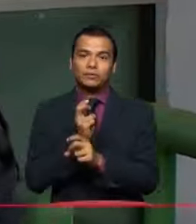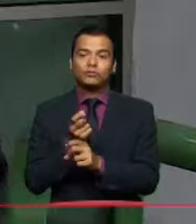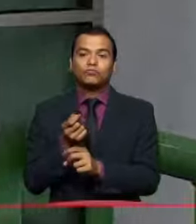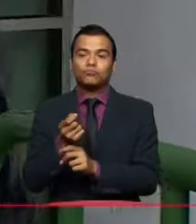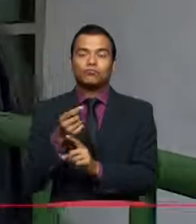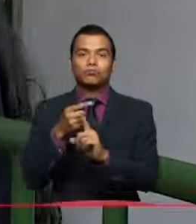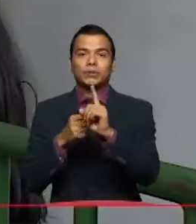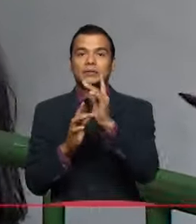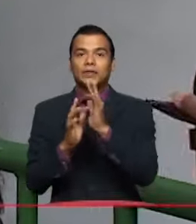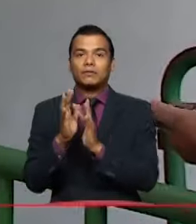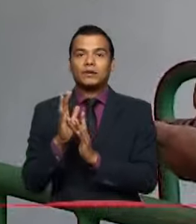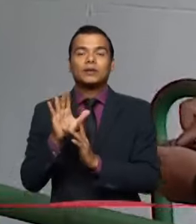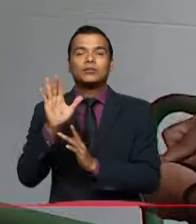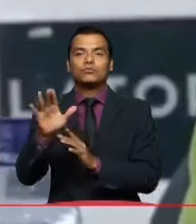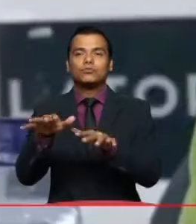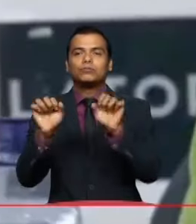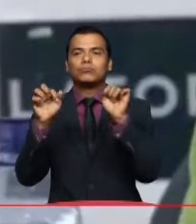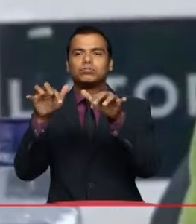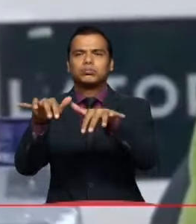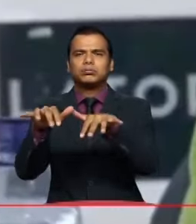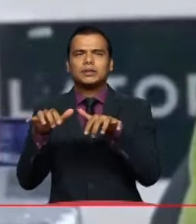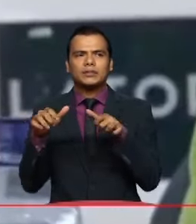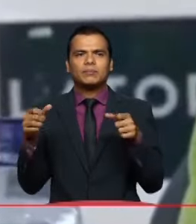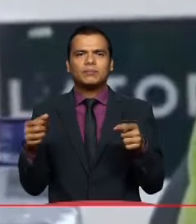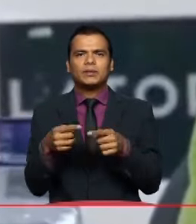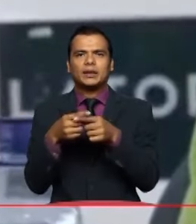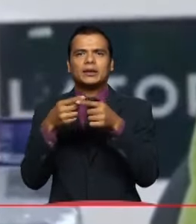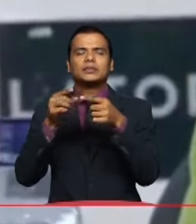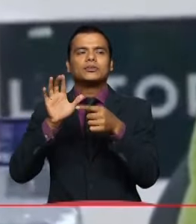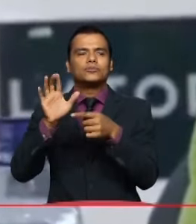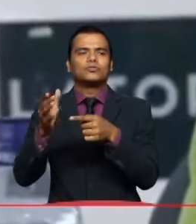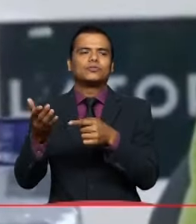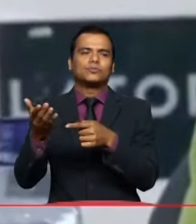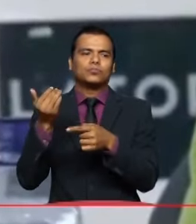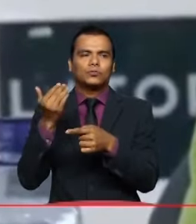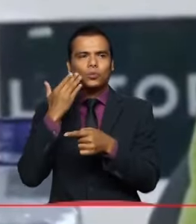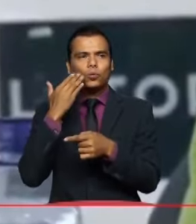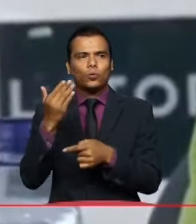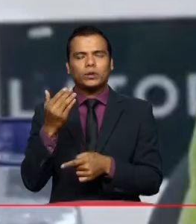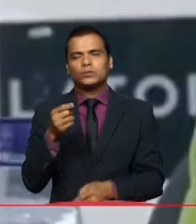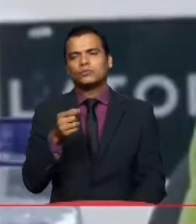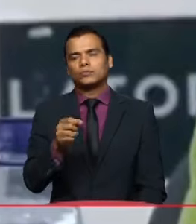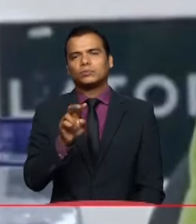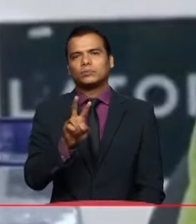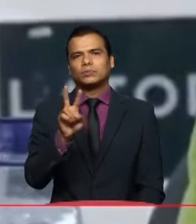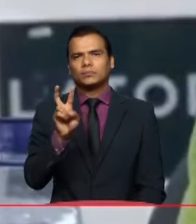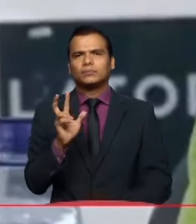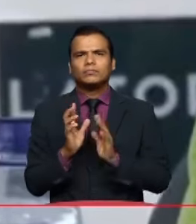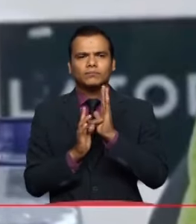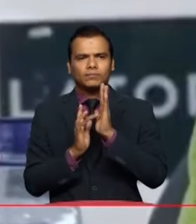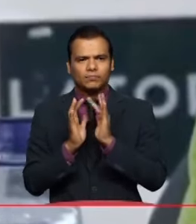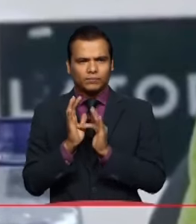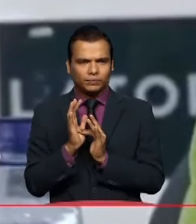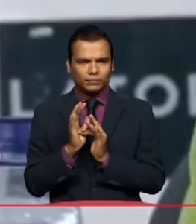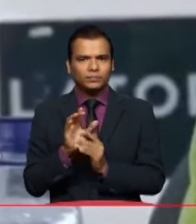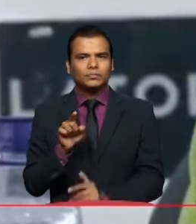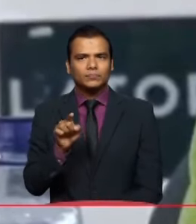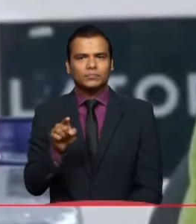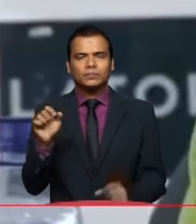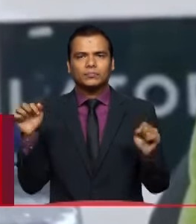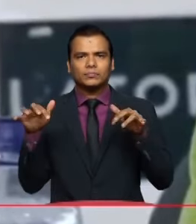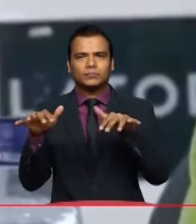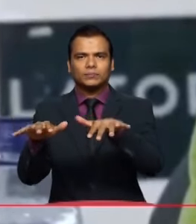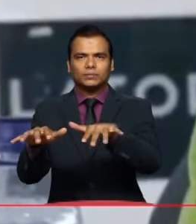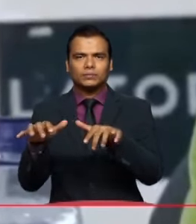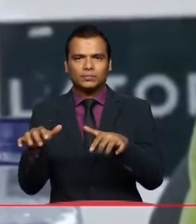en la historia del club. Una asamblea extraordinaria que estamos citando para el día 27 de abril, que es donde vamos